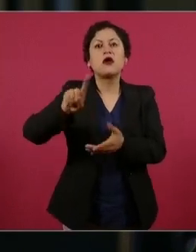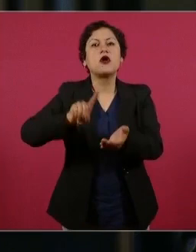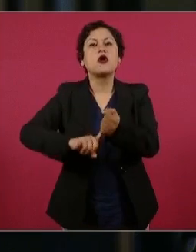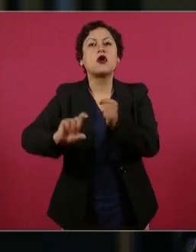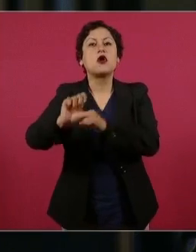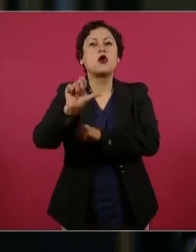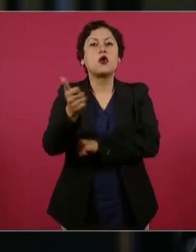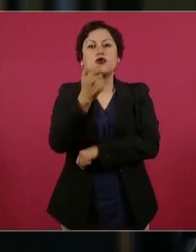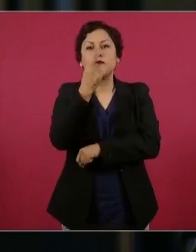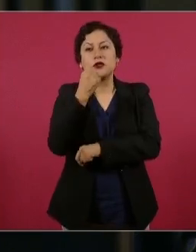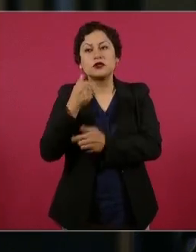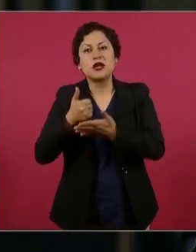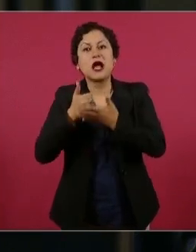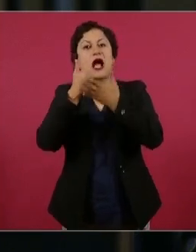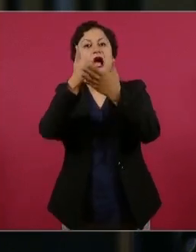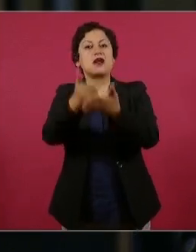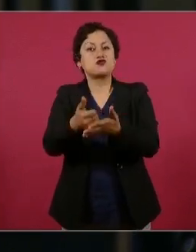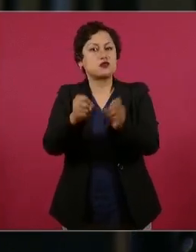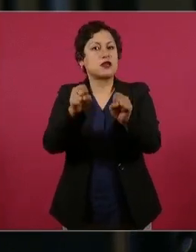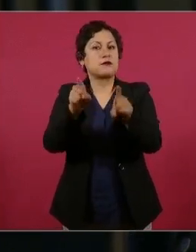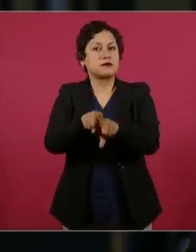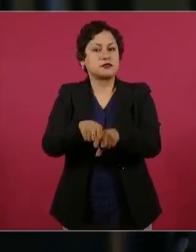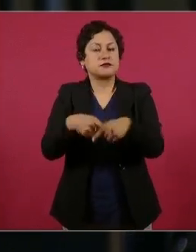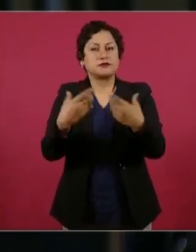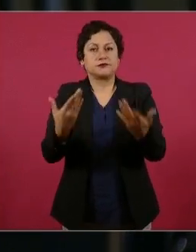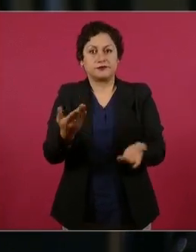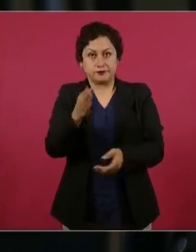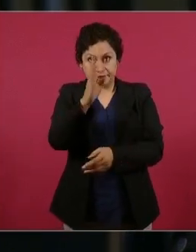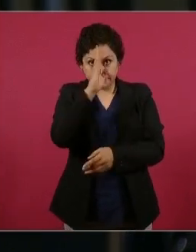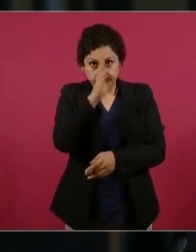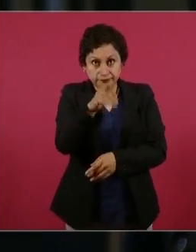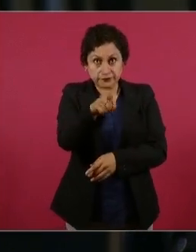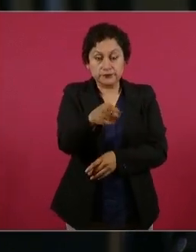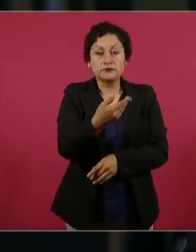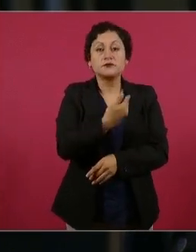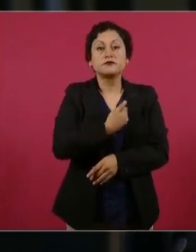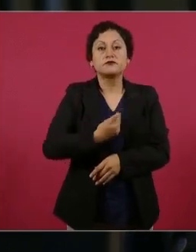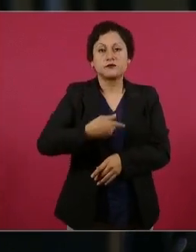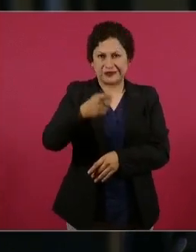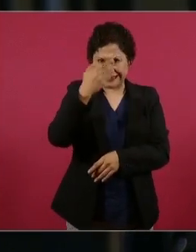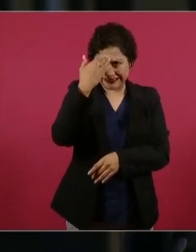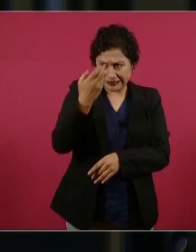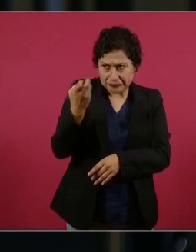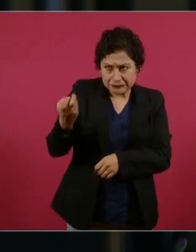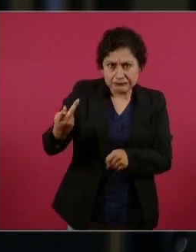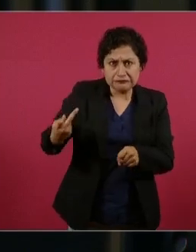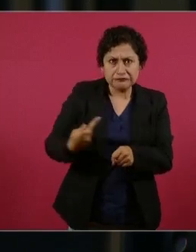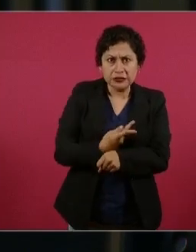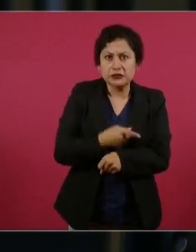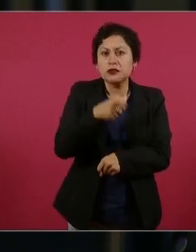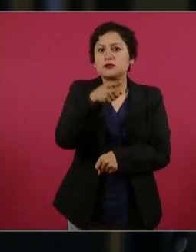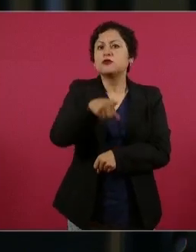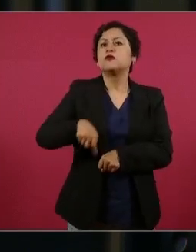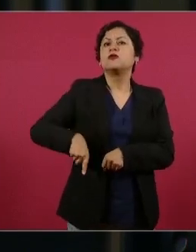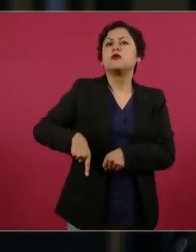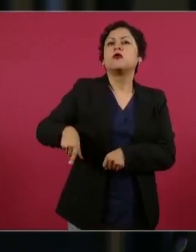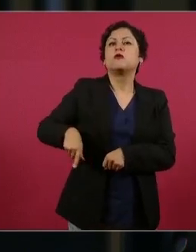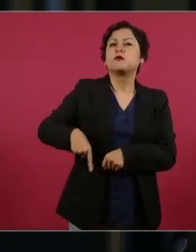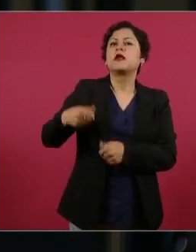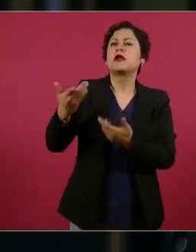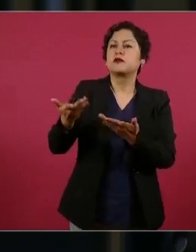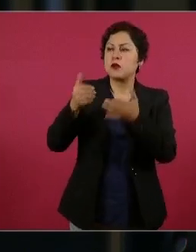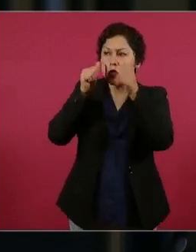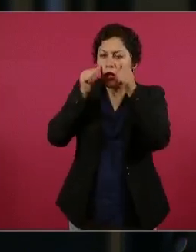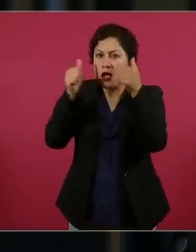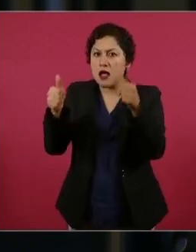policíacas. Presidente, ¿qué información ha recibido sobre estos hechos? ¿Intervendrá su gobierno para parar de una vez